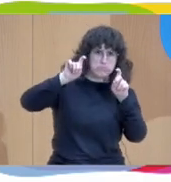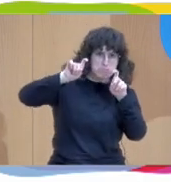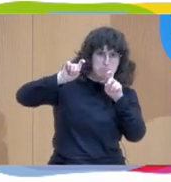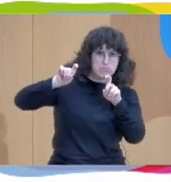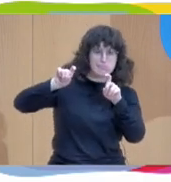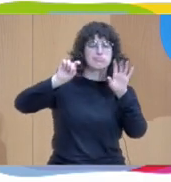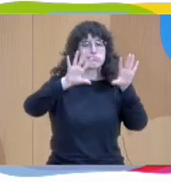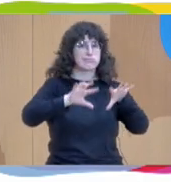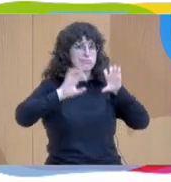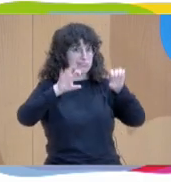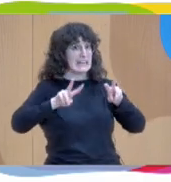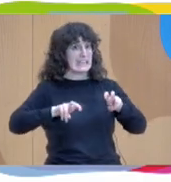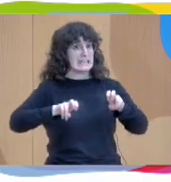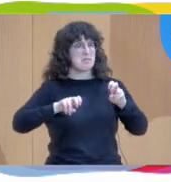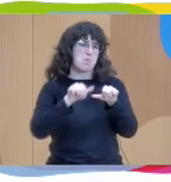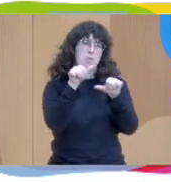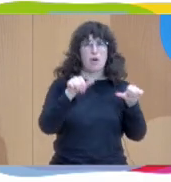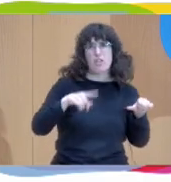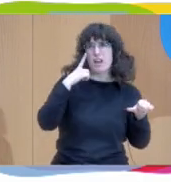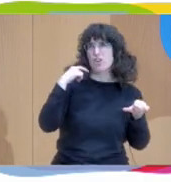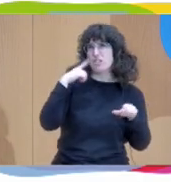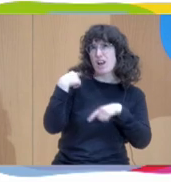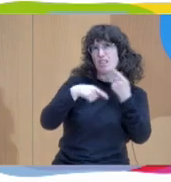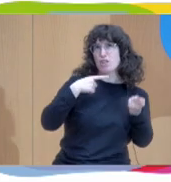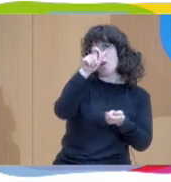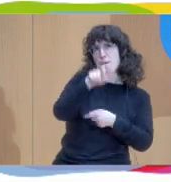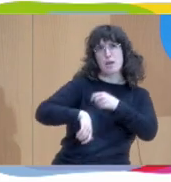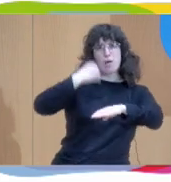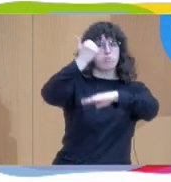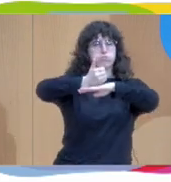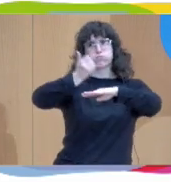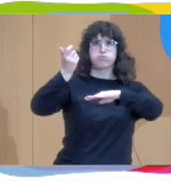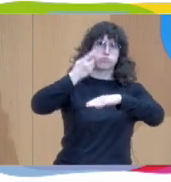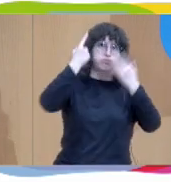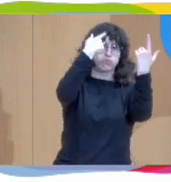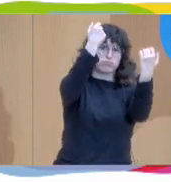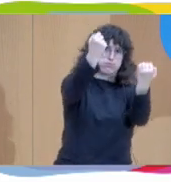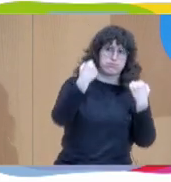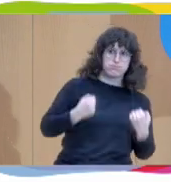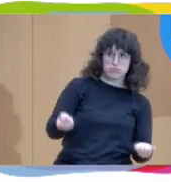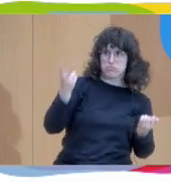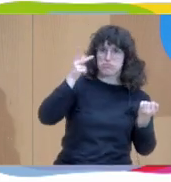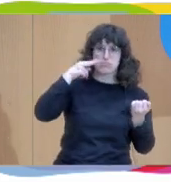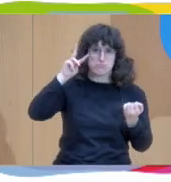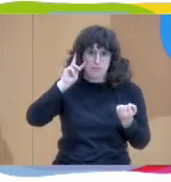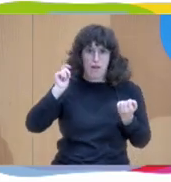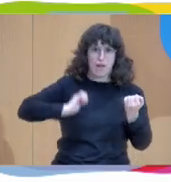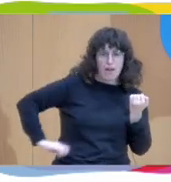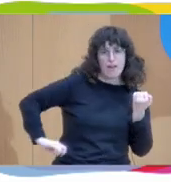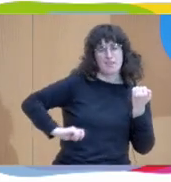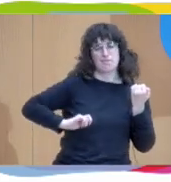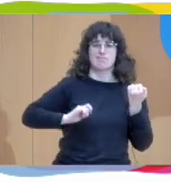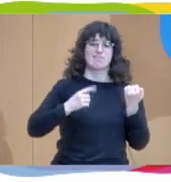superación del modelo tradicional de experto que requiere una apertura de mirada hacia otras formas eh de relación con la